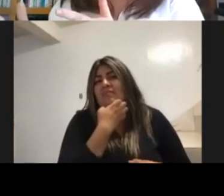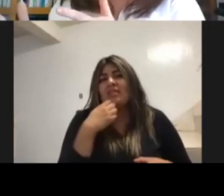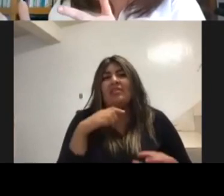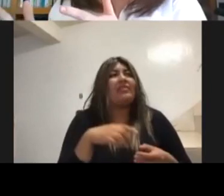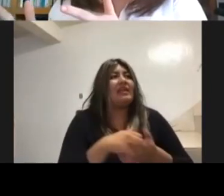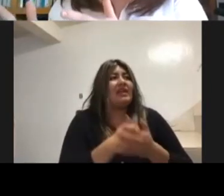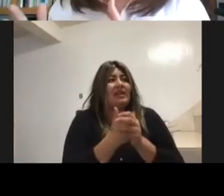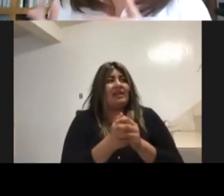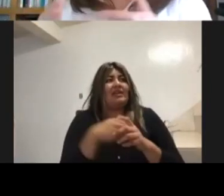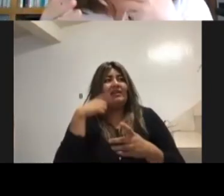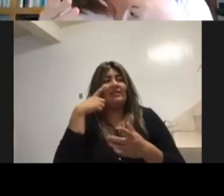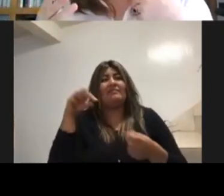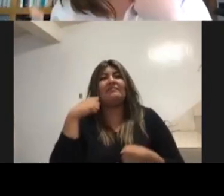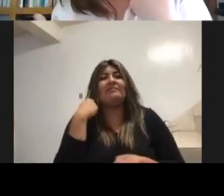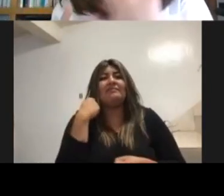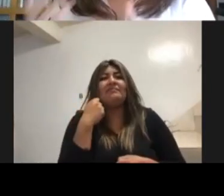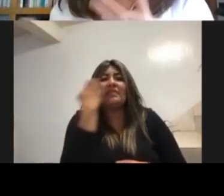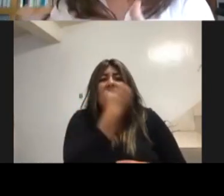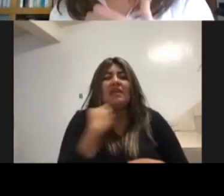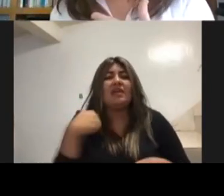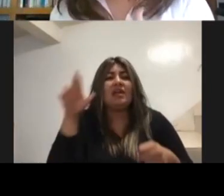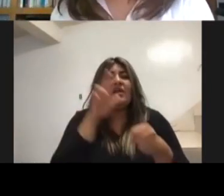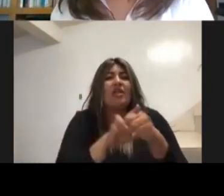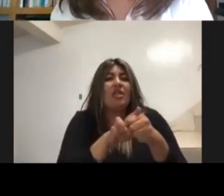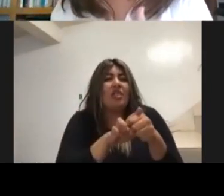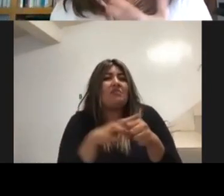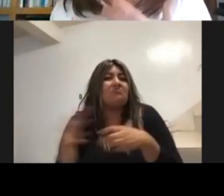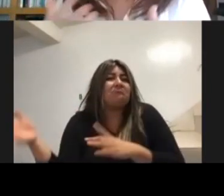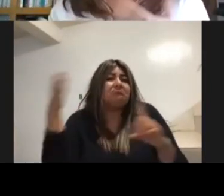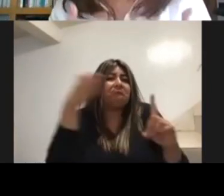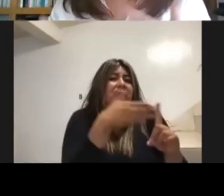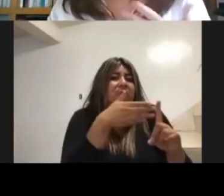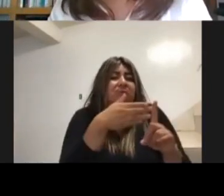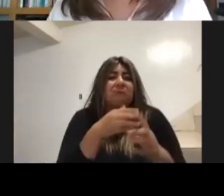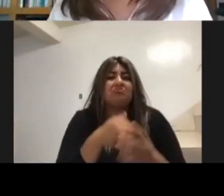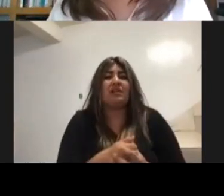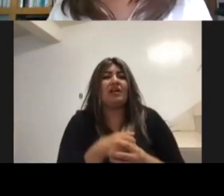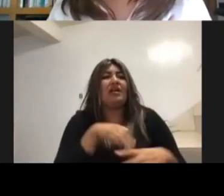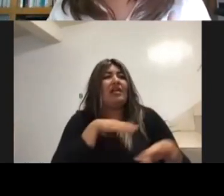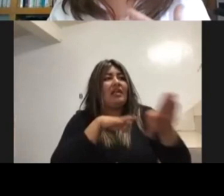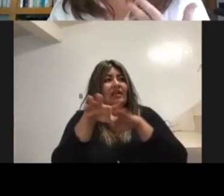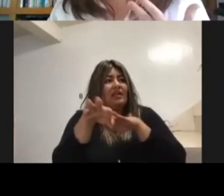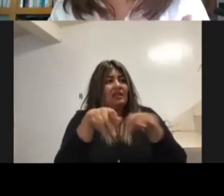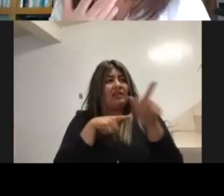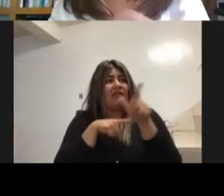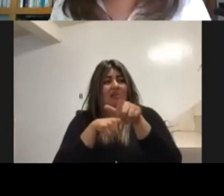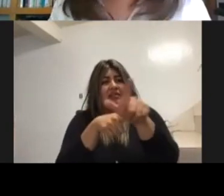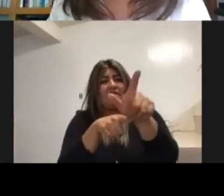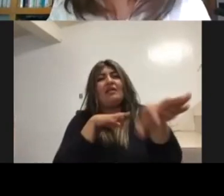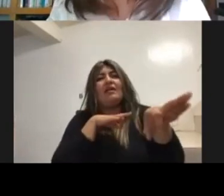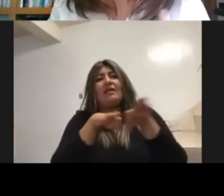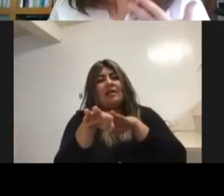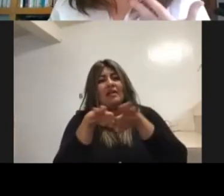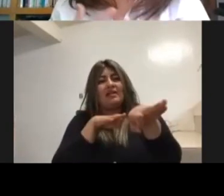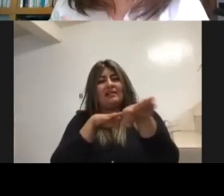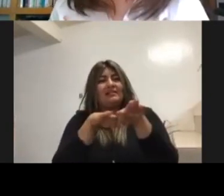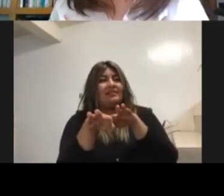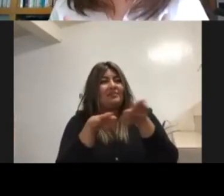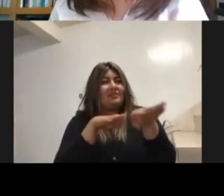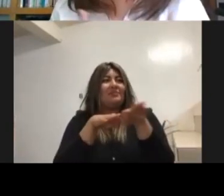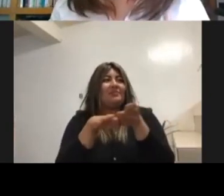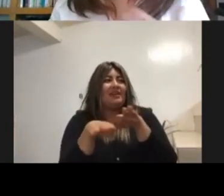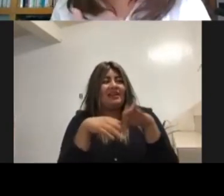llegan. Y lo que tenemos que trabajar, y aquí creo que me puedo adelantar un poco a lo que viene, que son